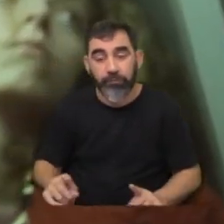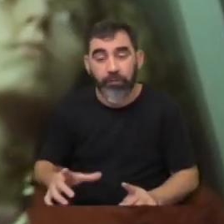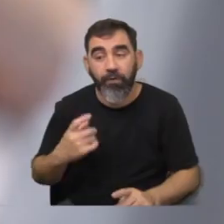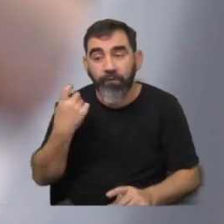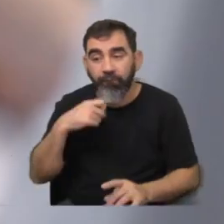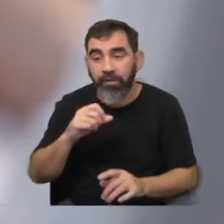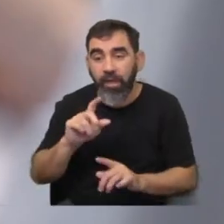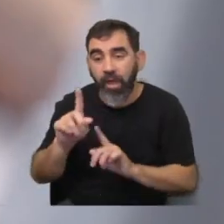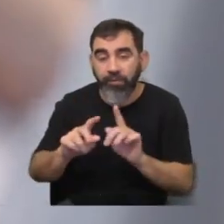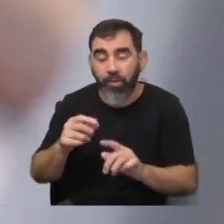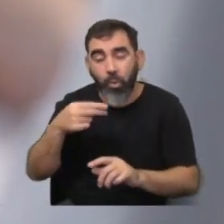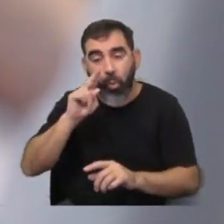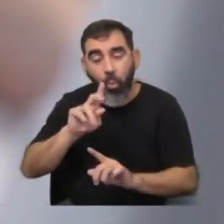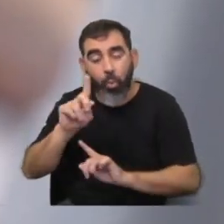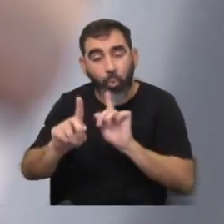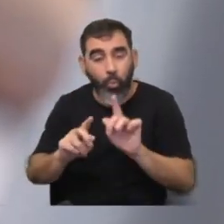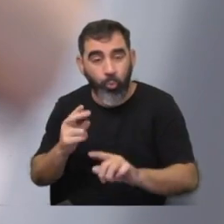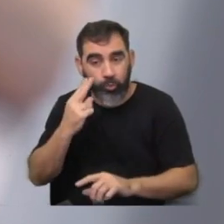de control.